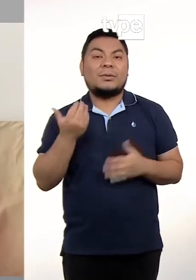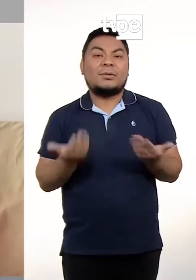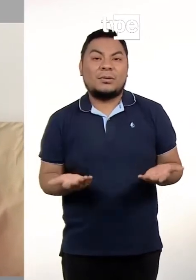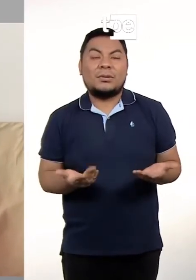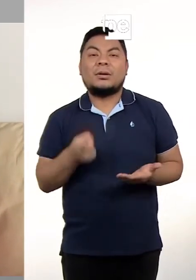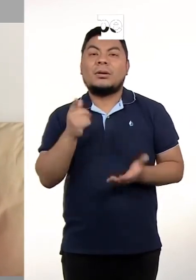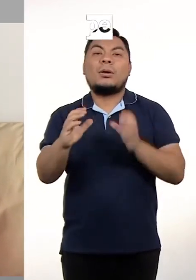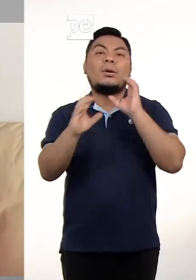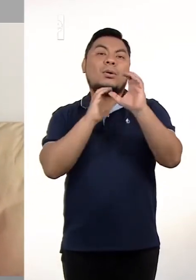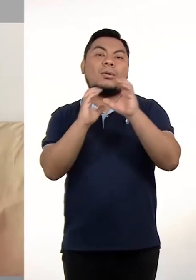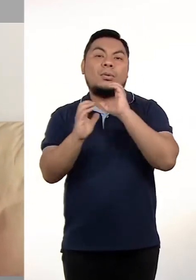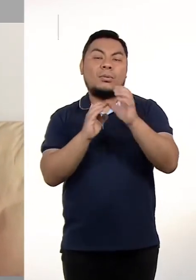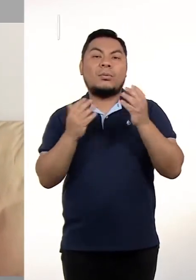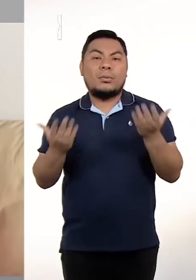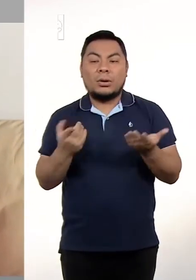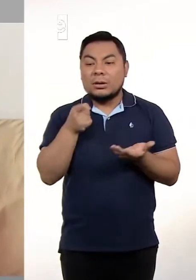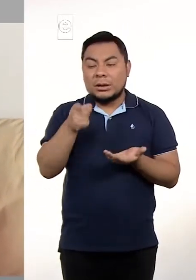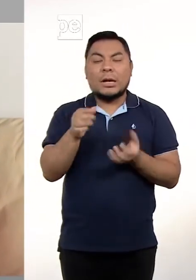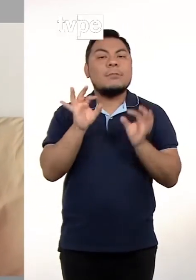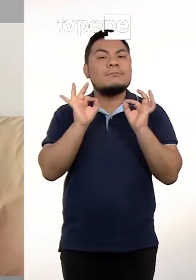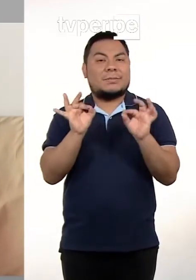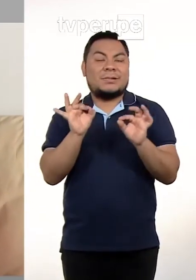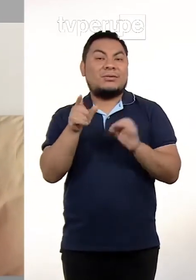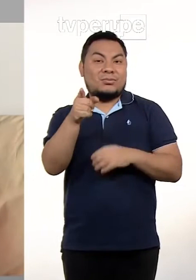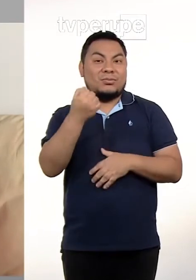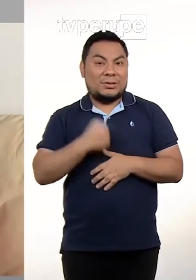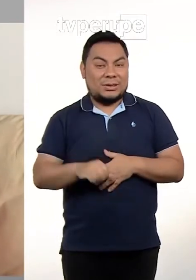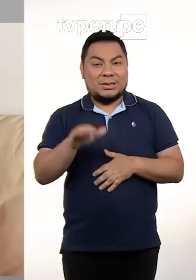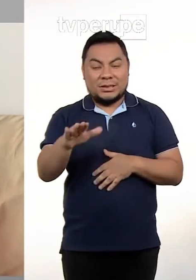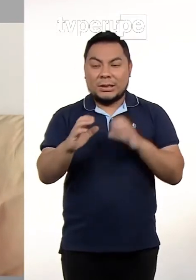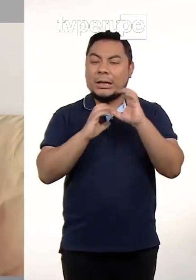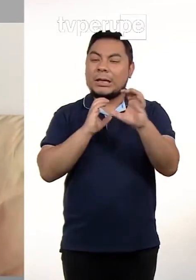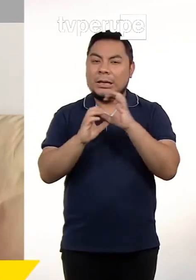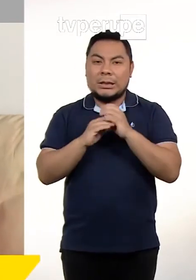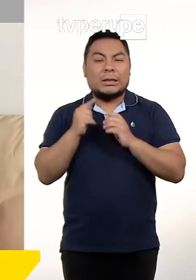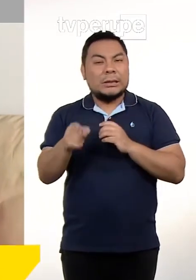en primer lugar, comunicarnos adecuadamente con ellos,